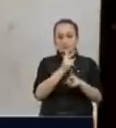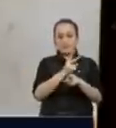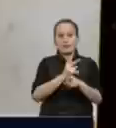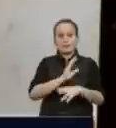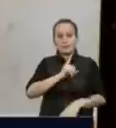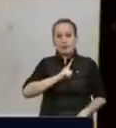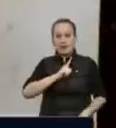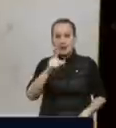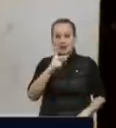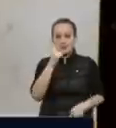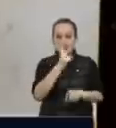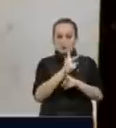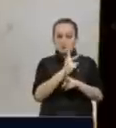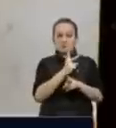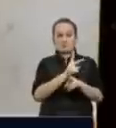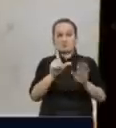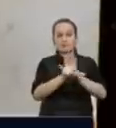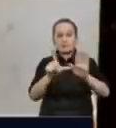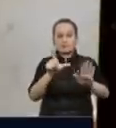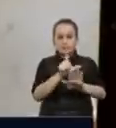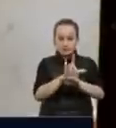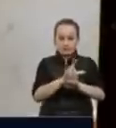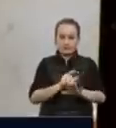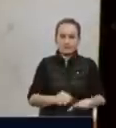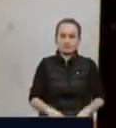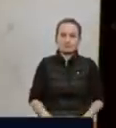las Autodefensas Gaitanistas.